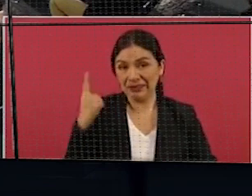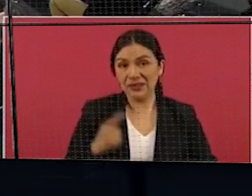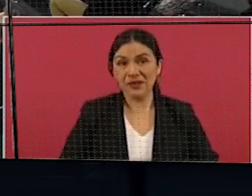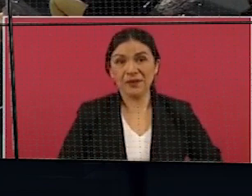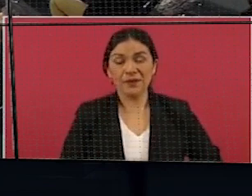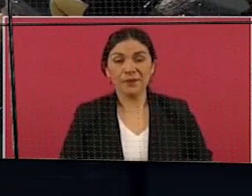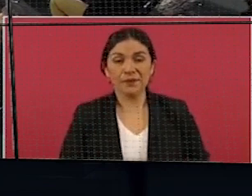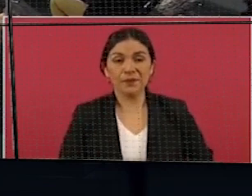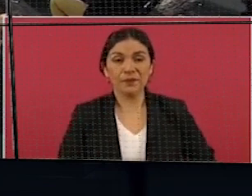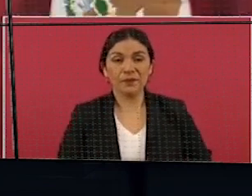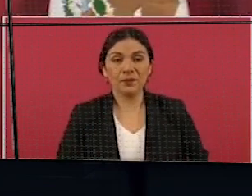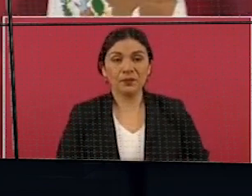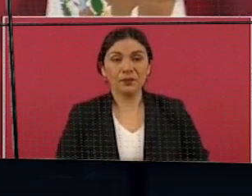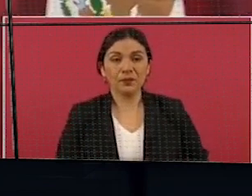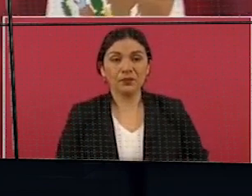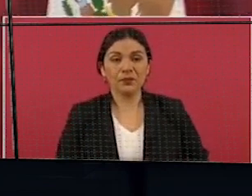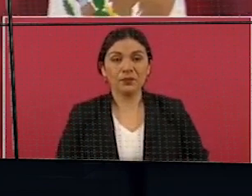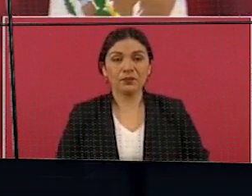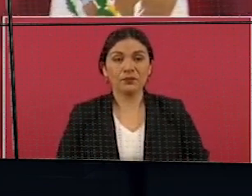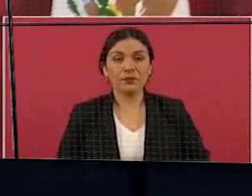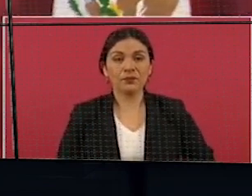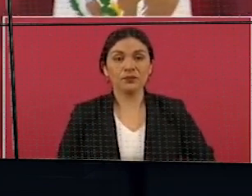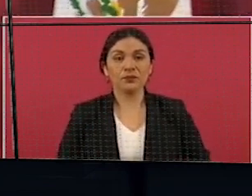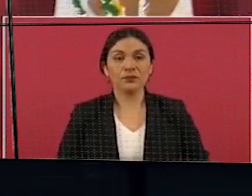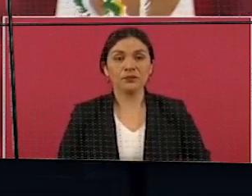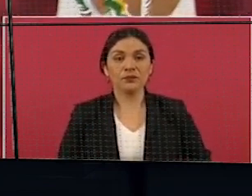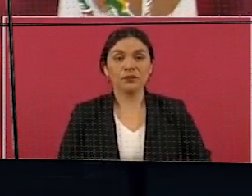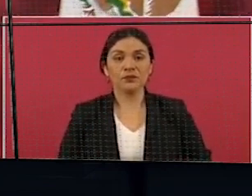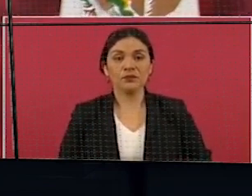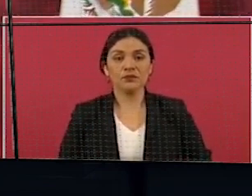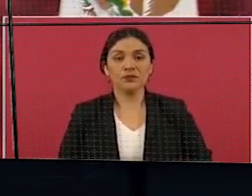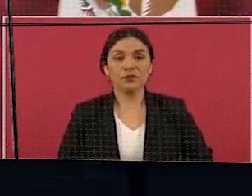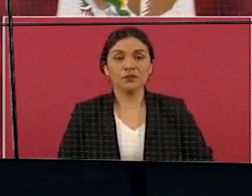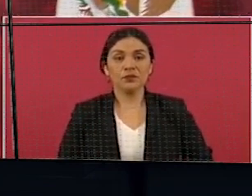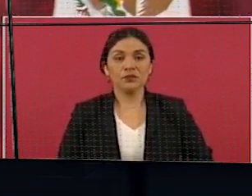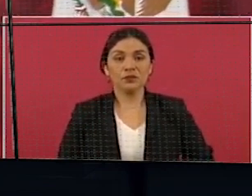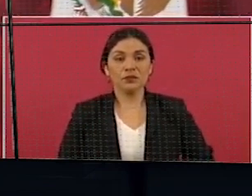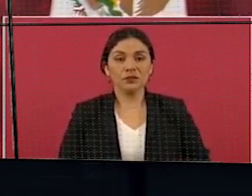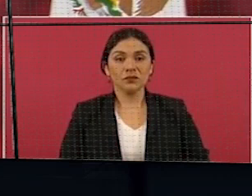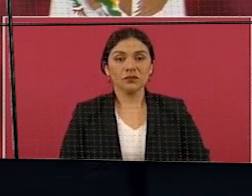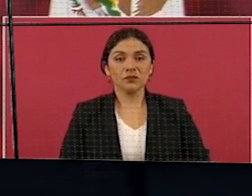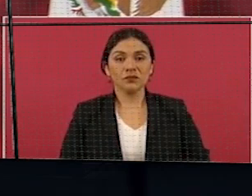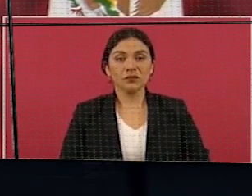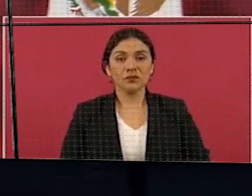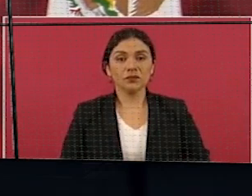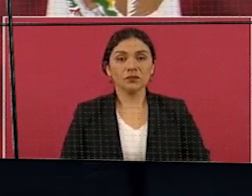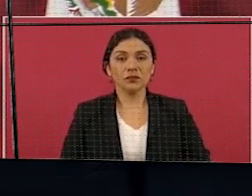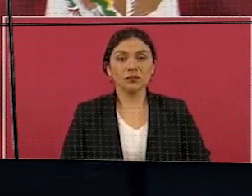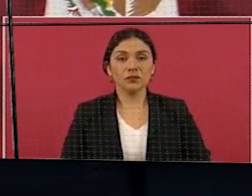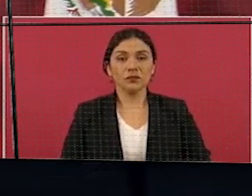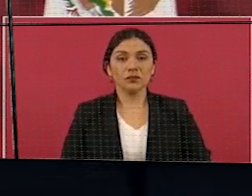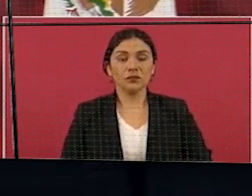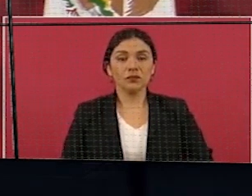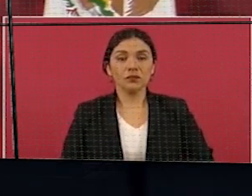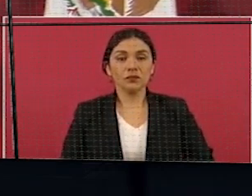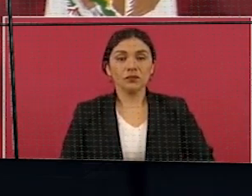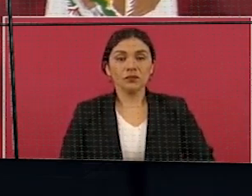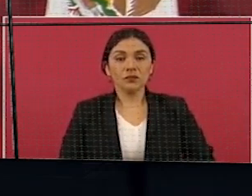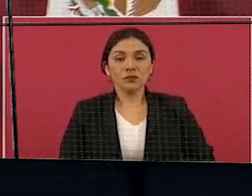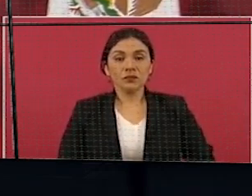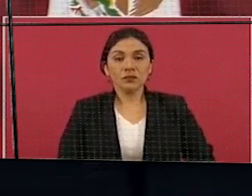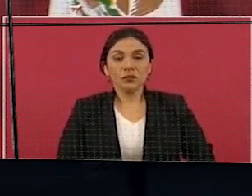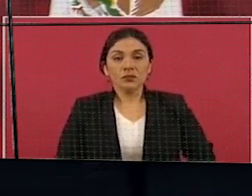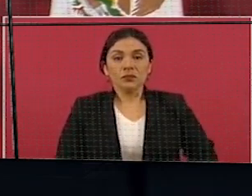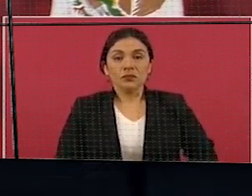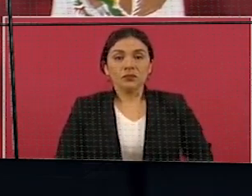cuando cita a calderón y vuelve a presentar la foto con su testimonio con el que va a demostrar